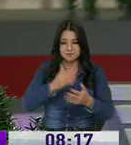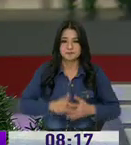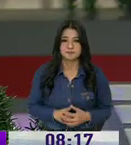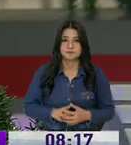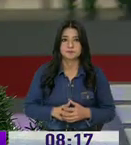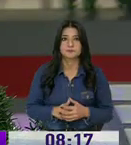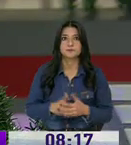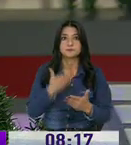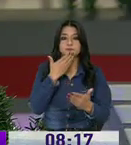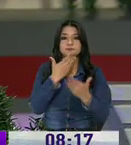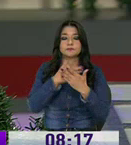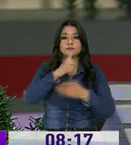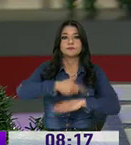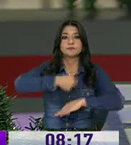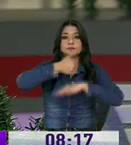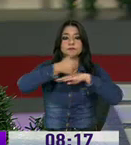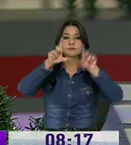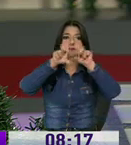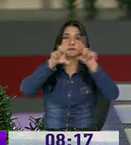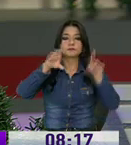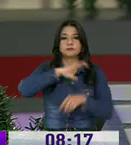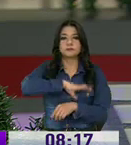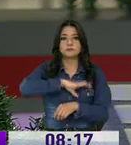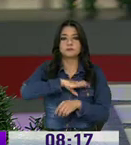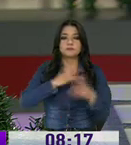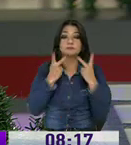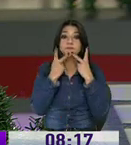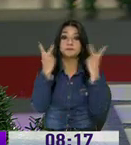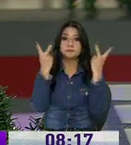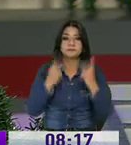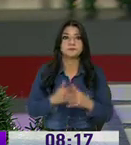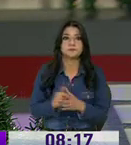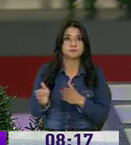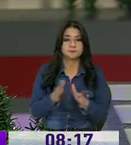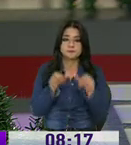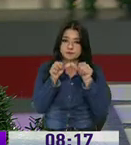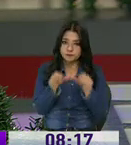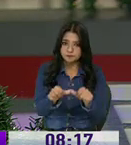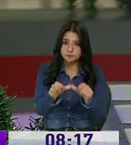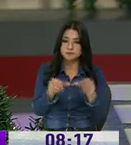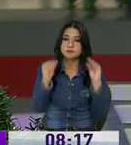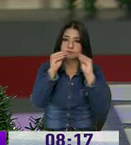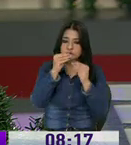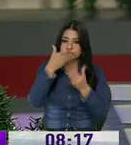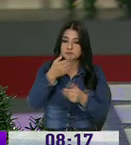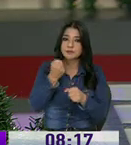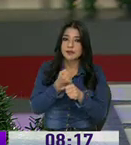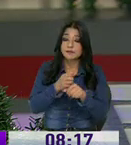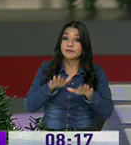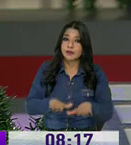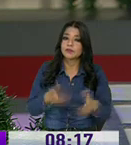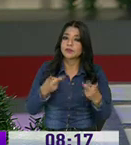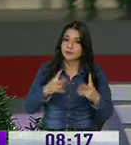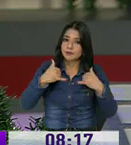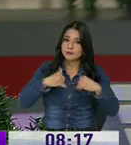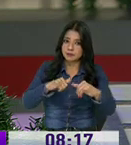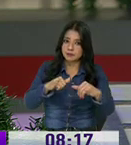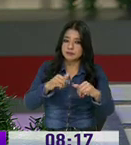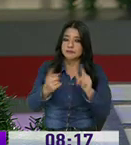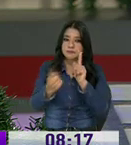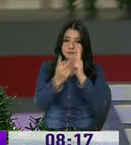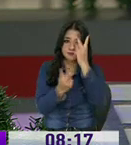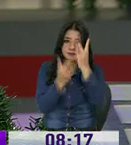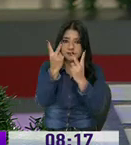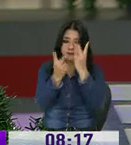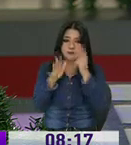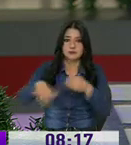Muchas gracias a las autoridades de la empresa metropolitana de obras públicas. Nosotros continuamos, por supuesto, haciendo el trabajo de campo también, así que seguramente pronto les